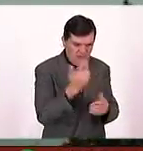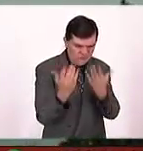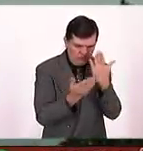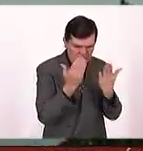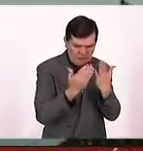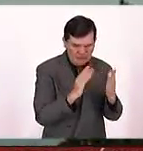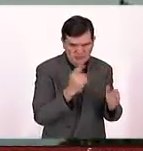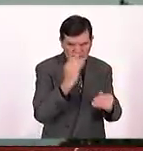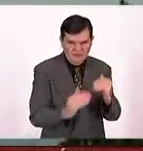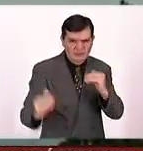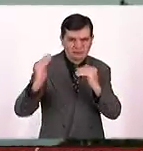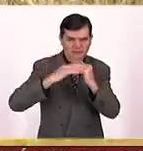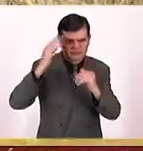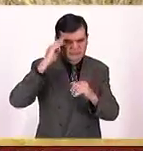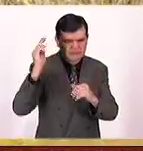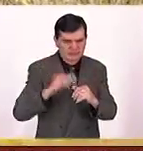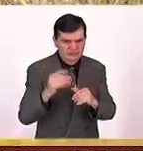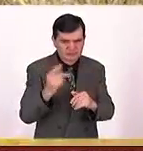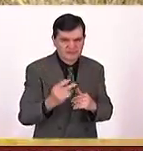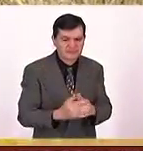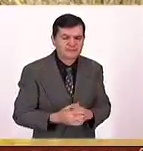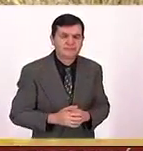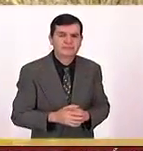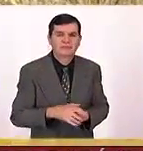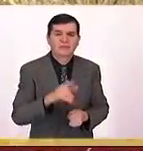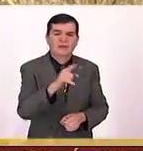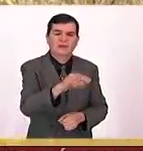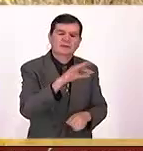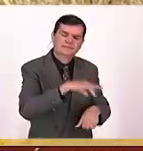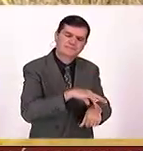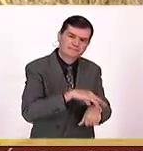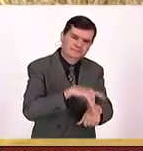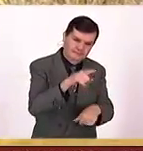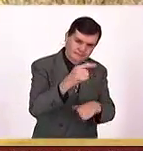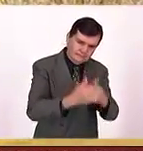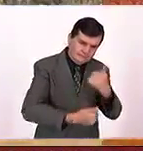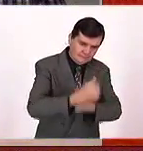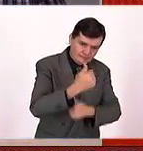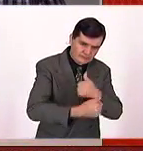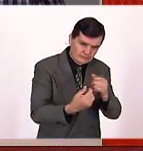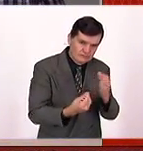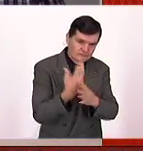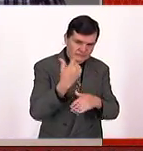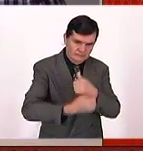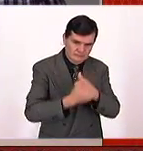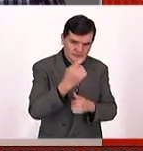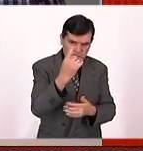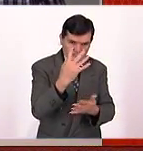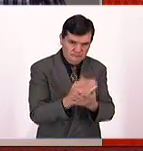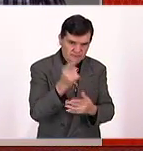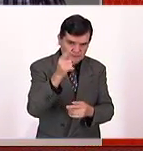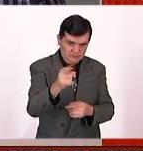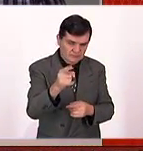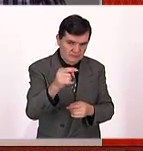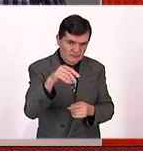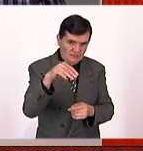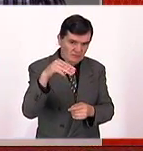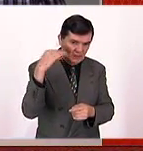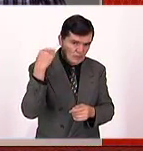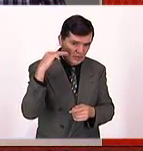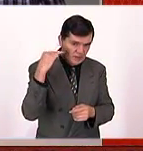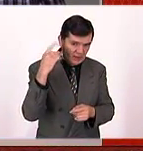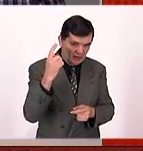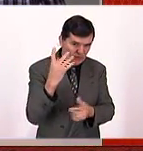los estudios de posgrado. Claro. En gran medida. Doctor, esta carrera, esta nueva carrera solo se está impartiendo en